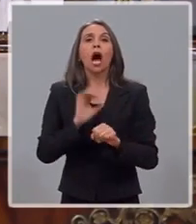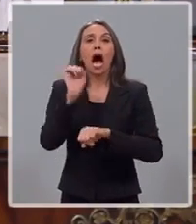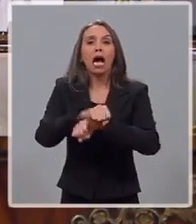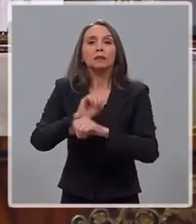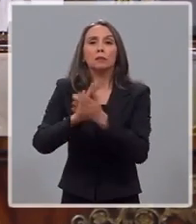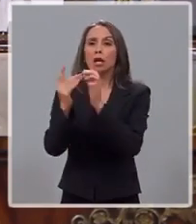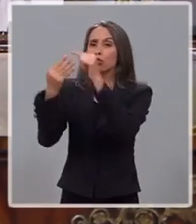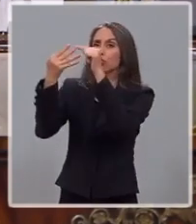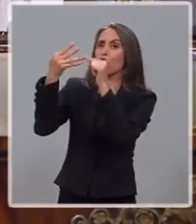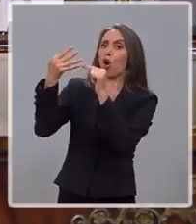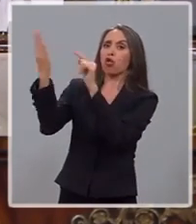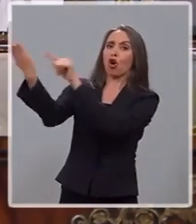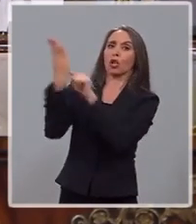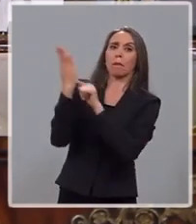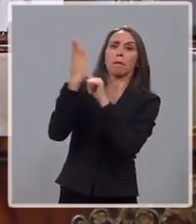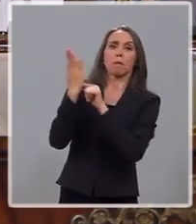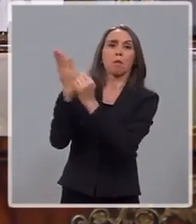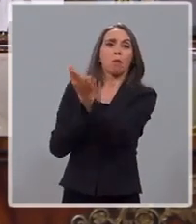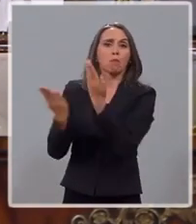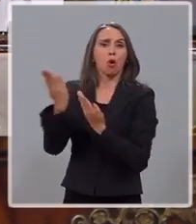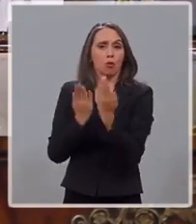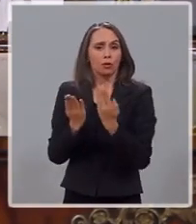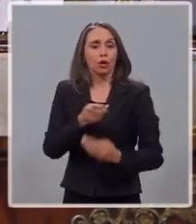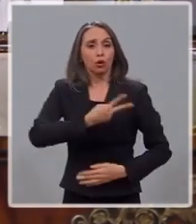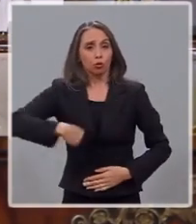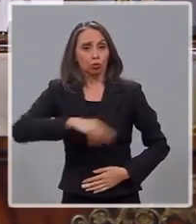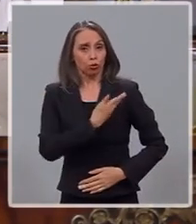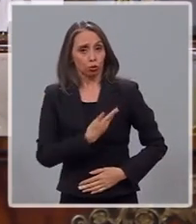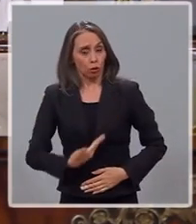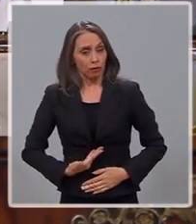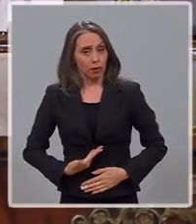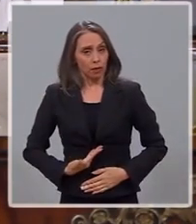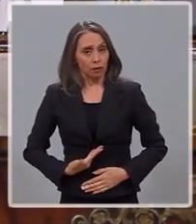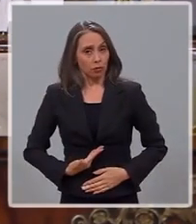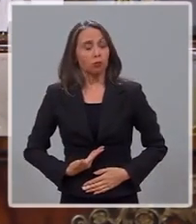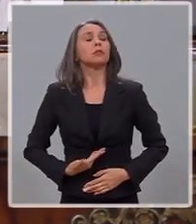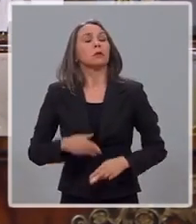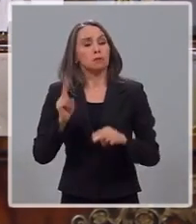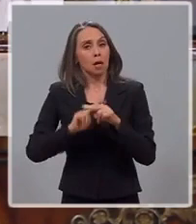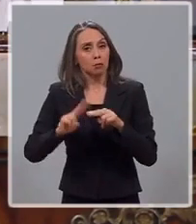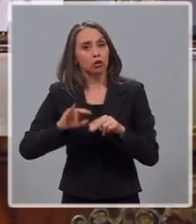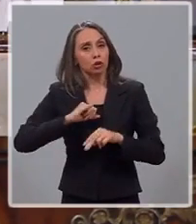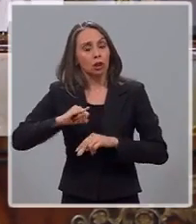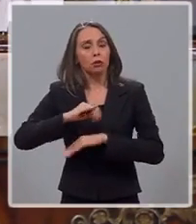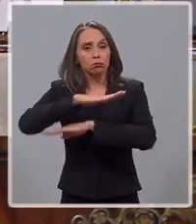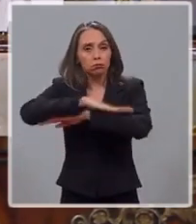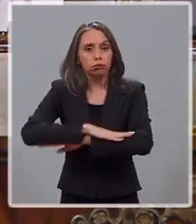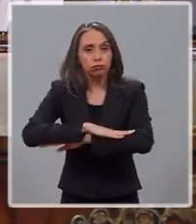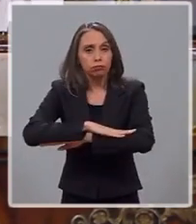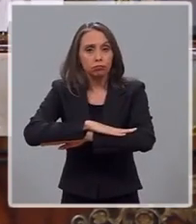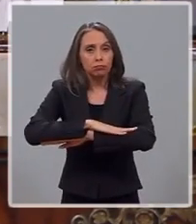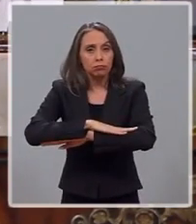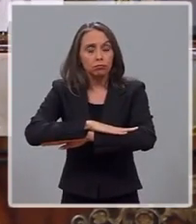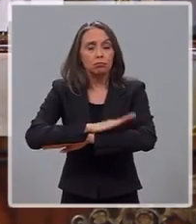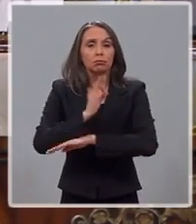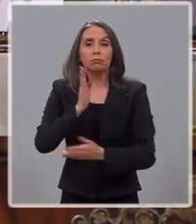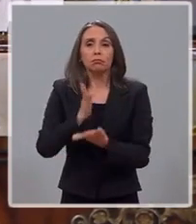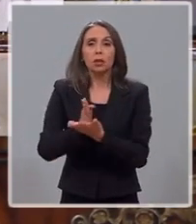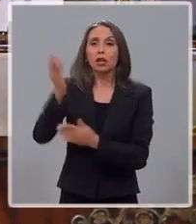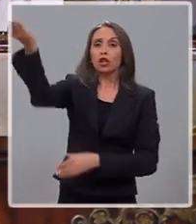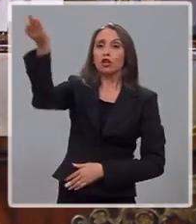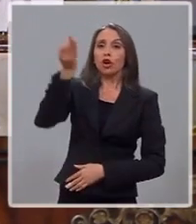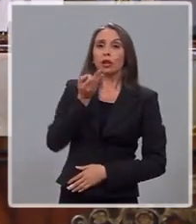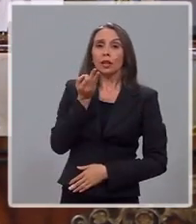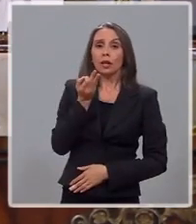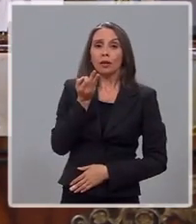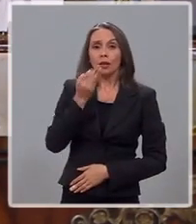propuestas por eso como gobierno nos hemos atenido y vamos a seguir ateniéndonos estrictamente a lo que dice